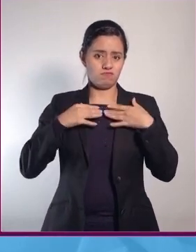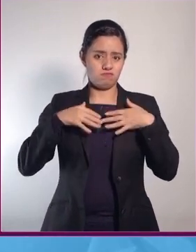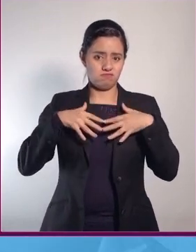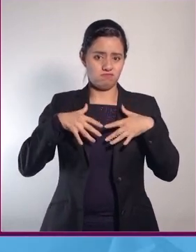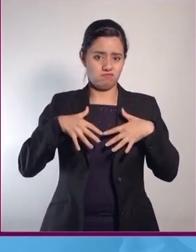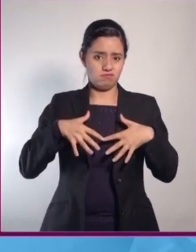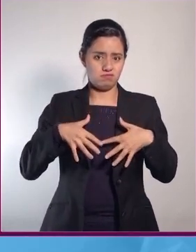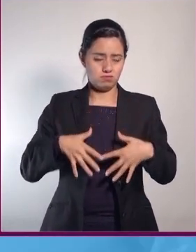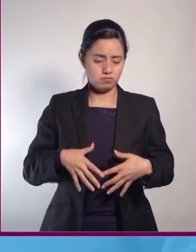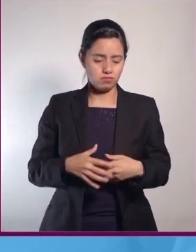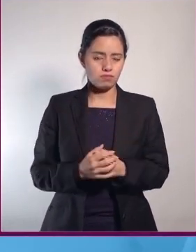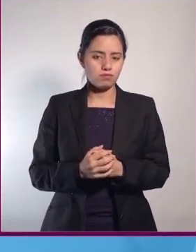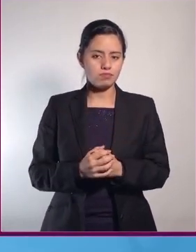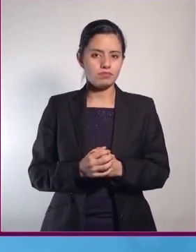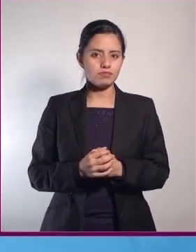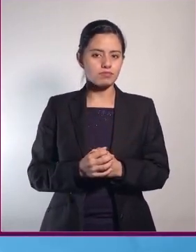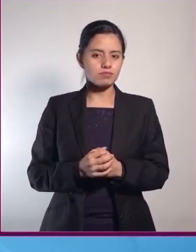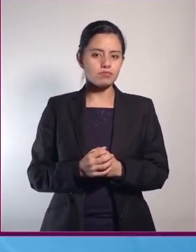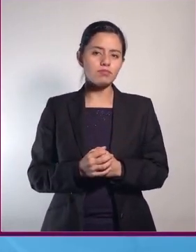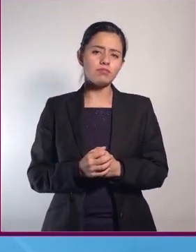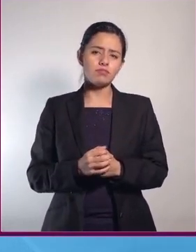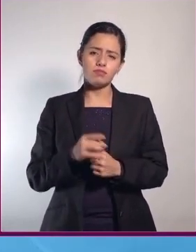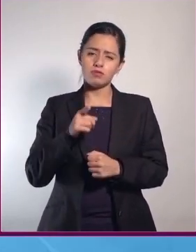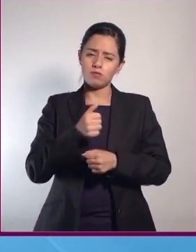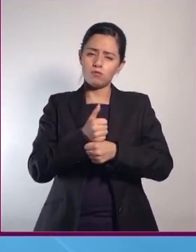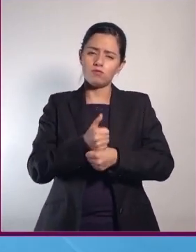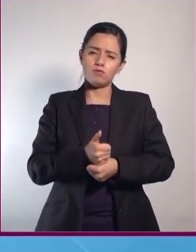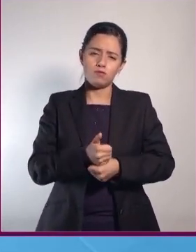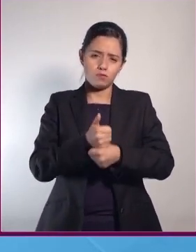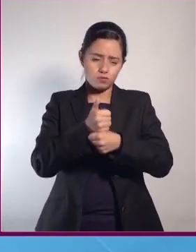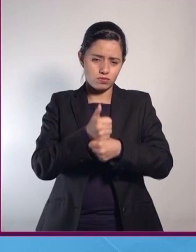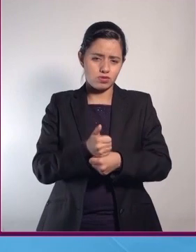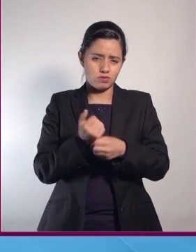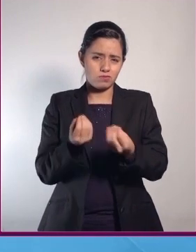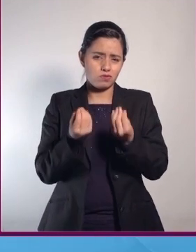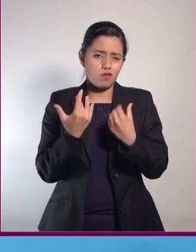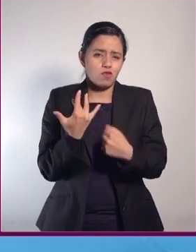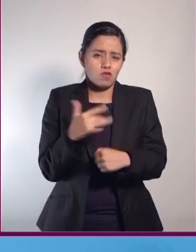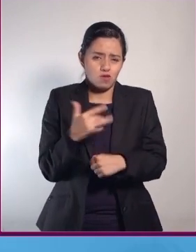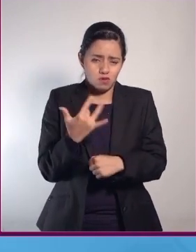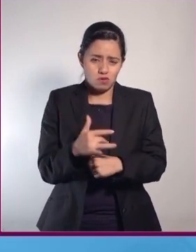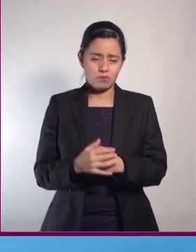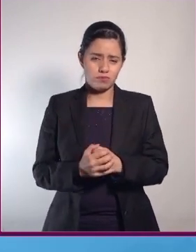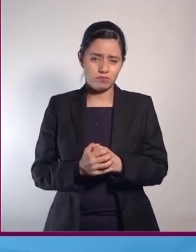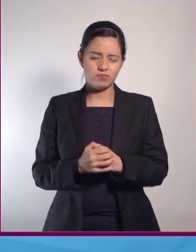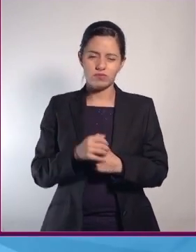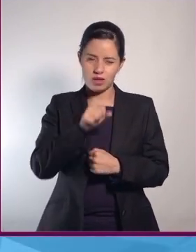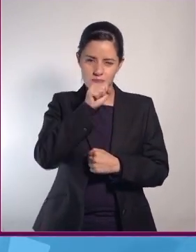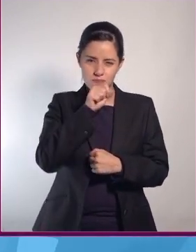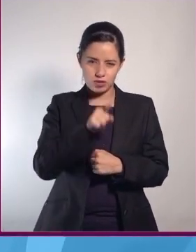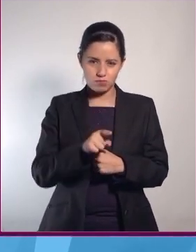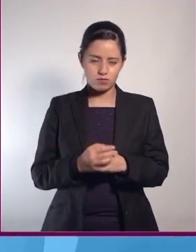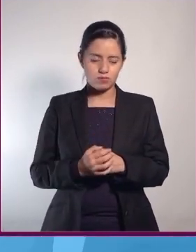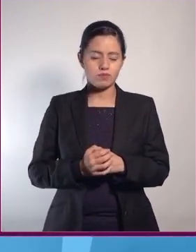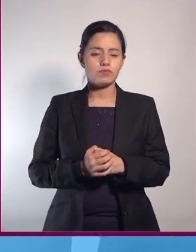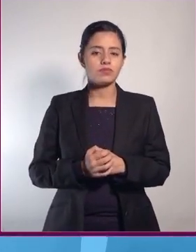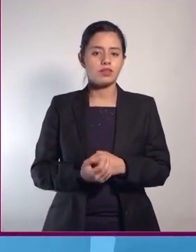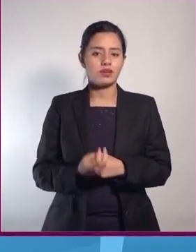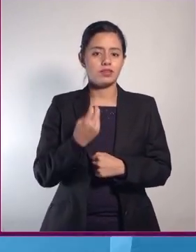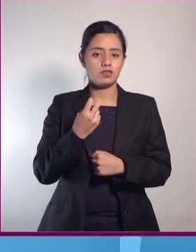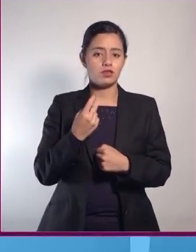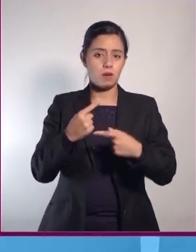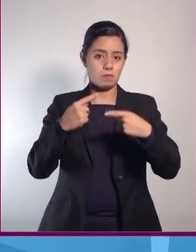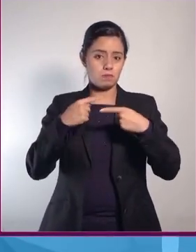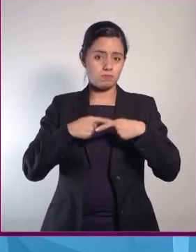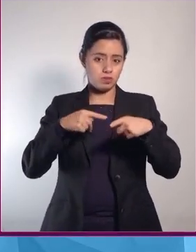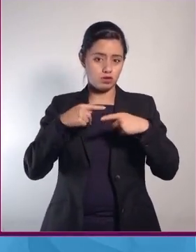esta provoca a su vez que tengas mucho sufrimiento y dolor. Asimismo, esta afecta a cualquier